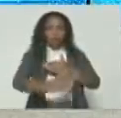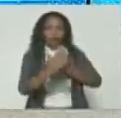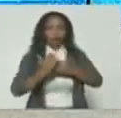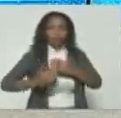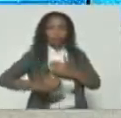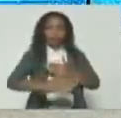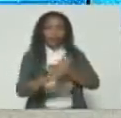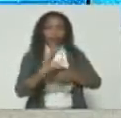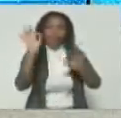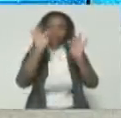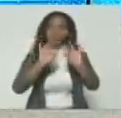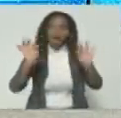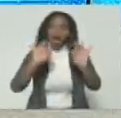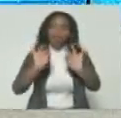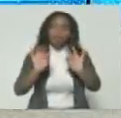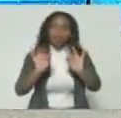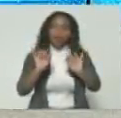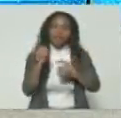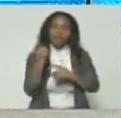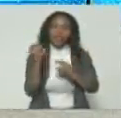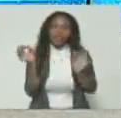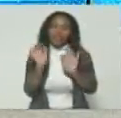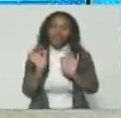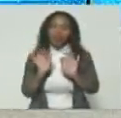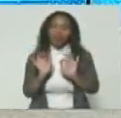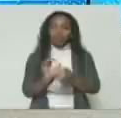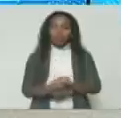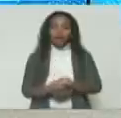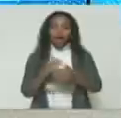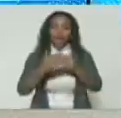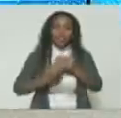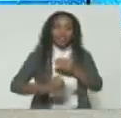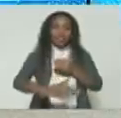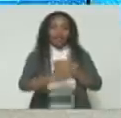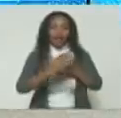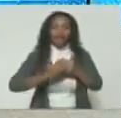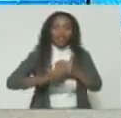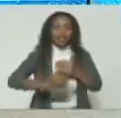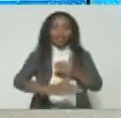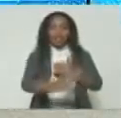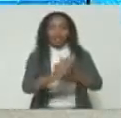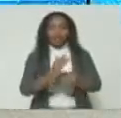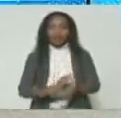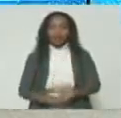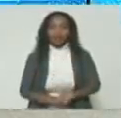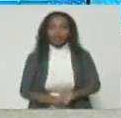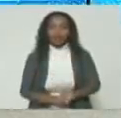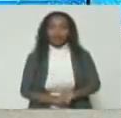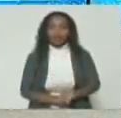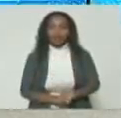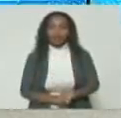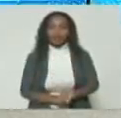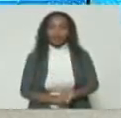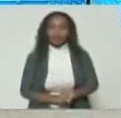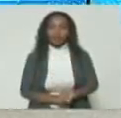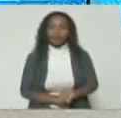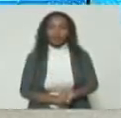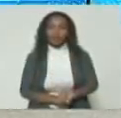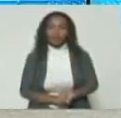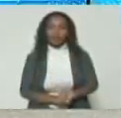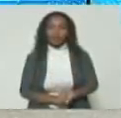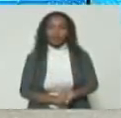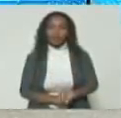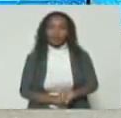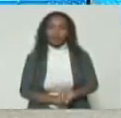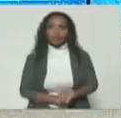que a nadie le falte nada. Avanzar, avanzar y avanzar. Bueno, le doy las gracias a